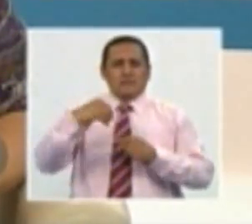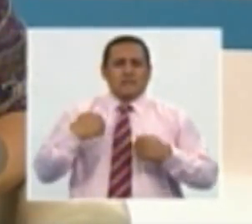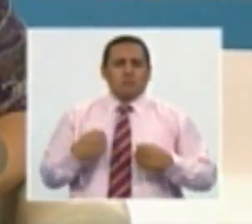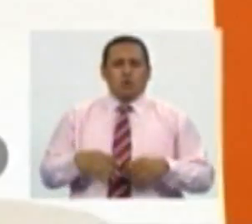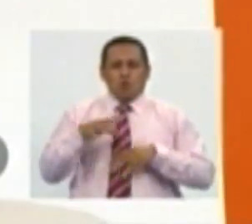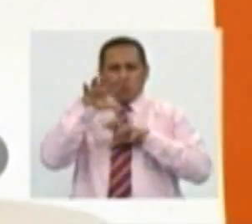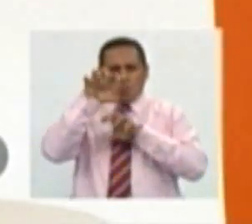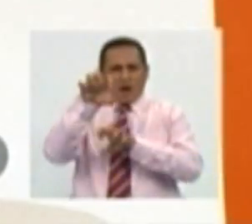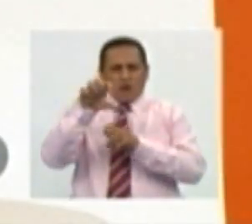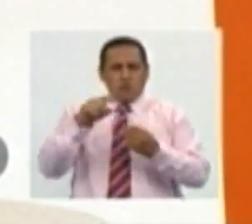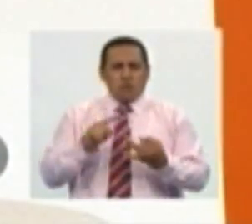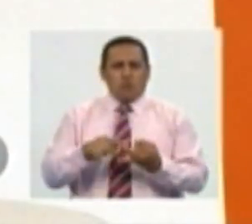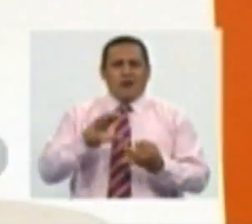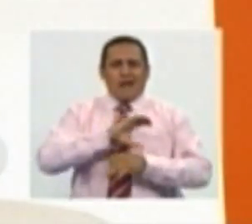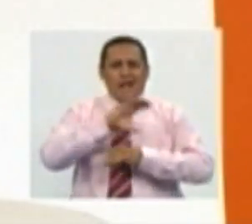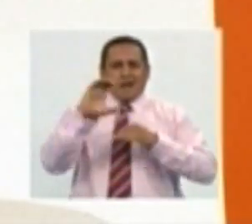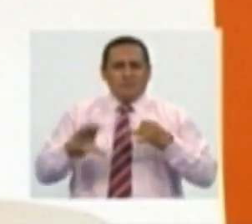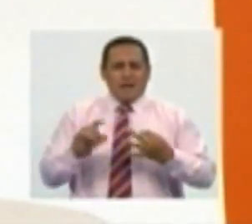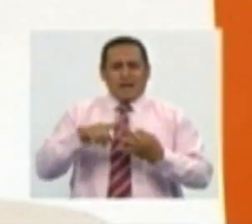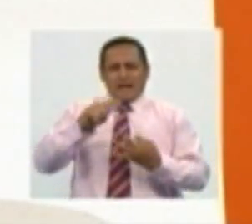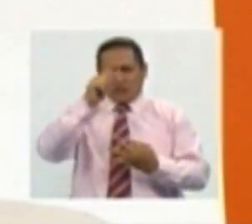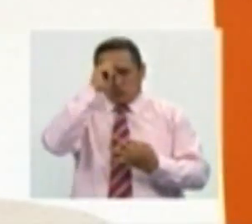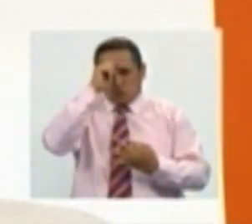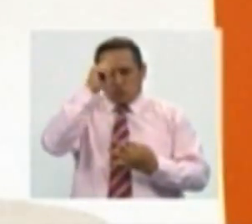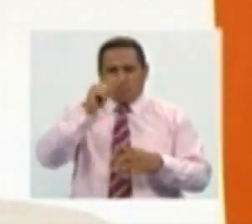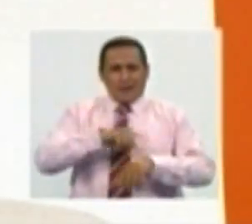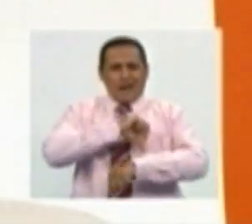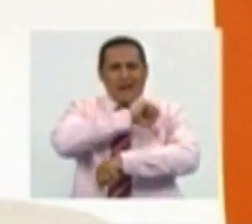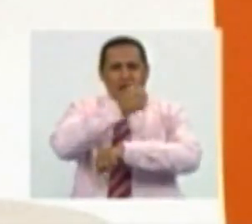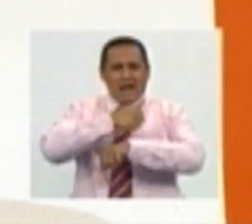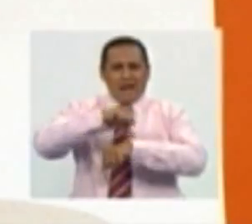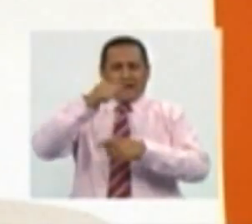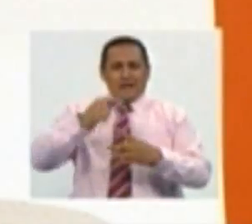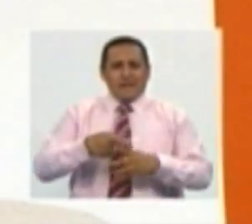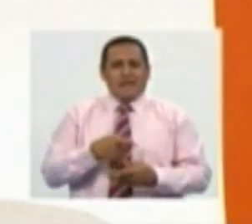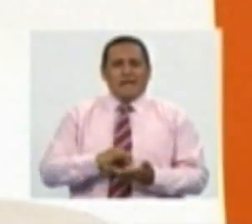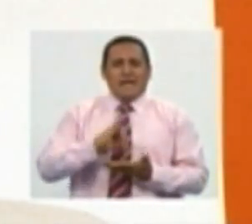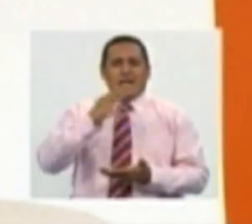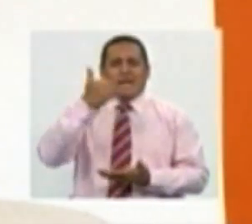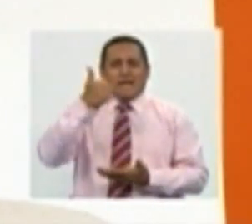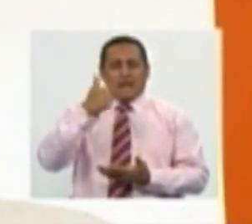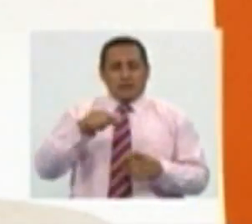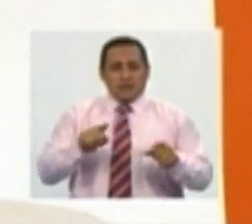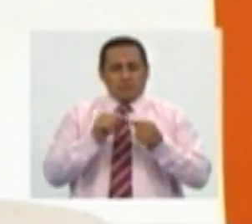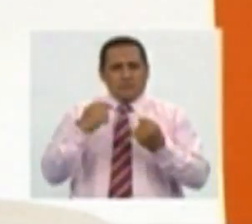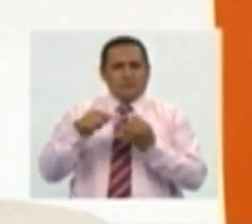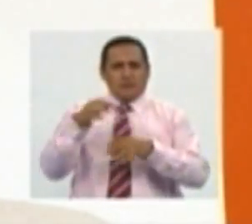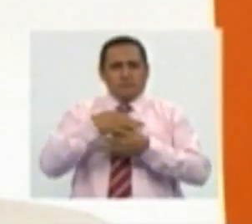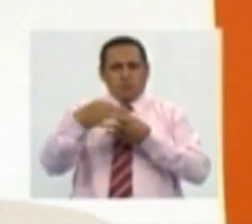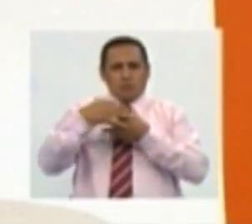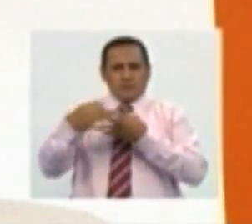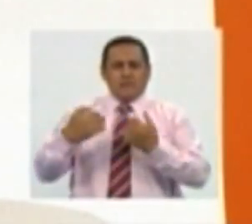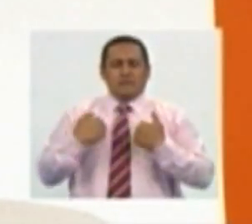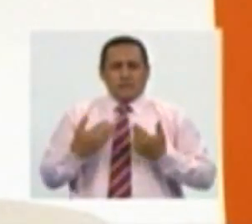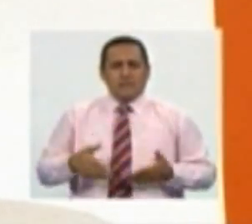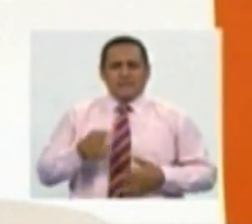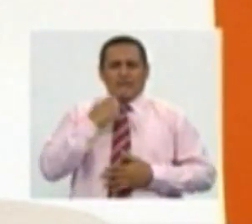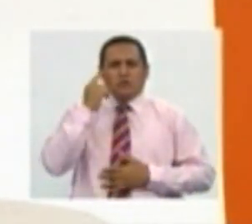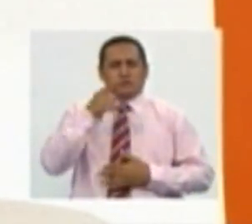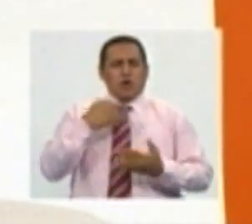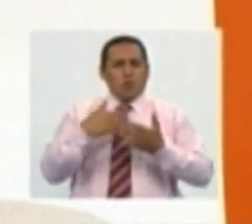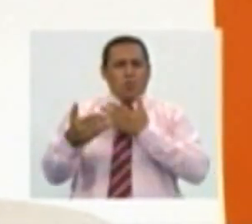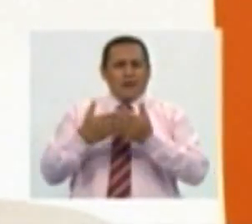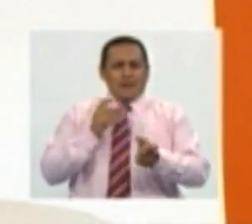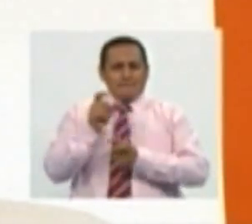tenemos en Huánuco, próximamente en Cajamarca, Tumbes, Ancash, Ica. Entonces también en esas regiones pueden poner sus denuncias